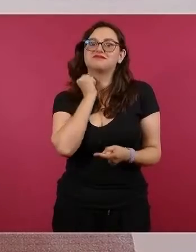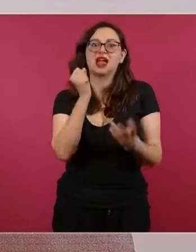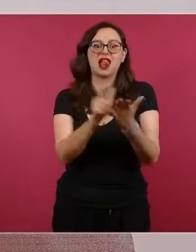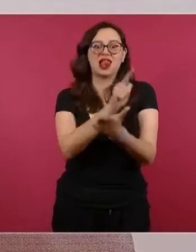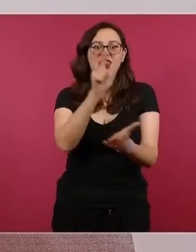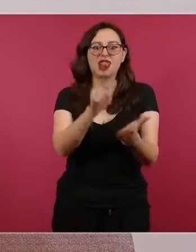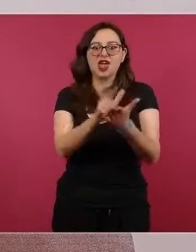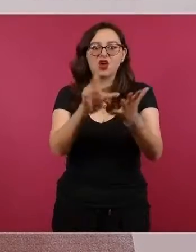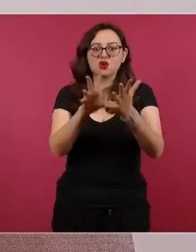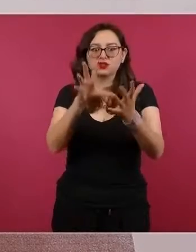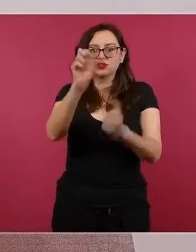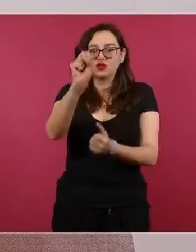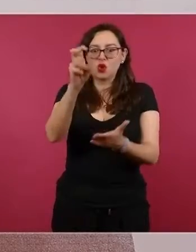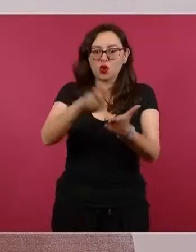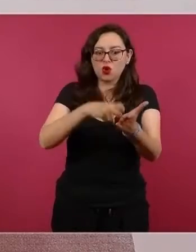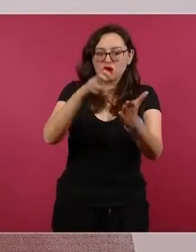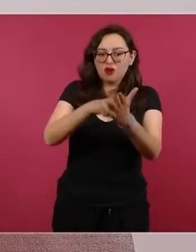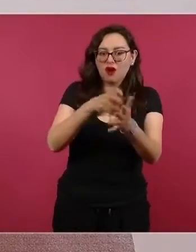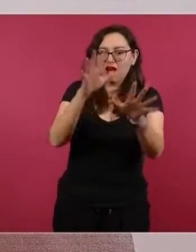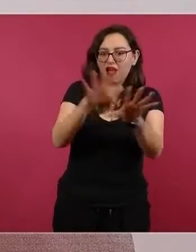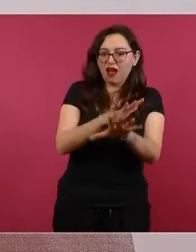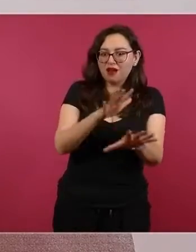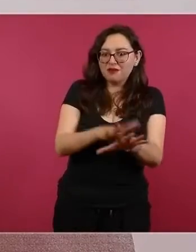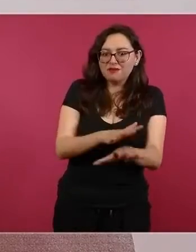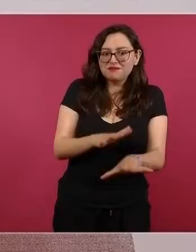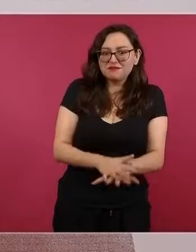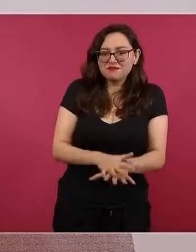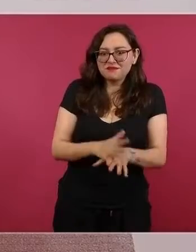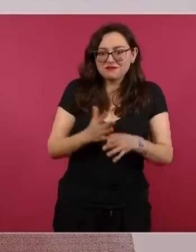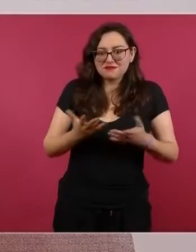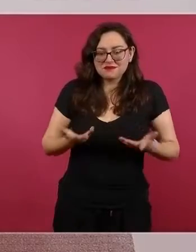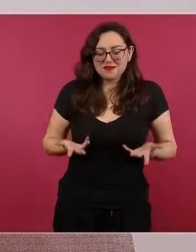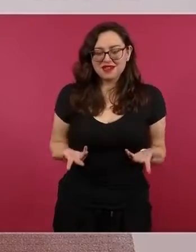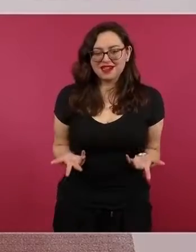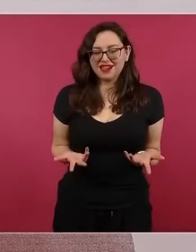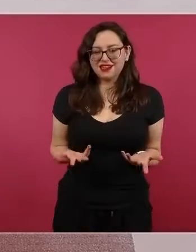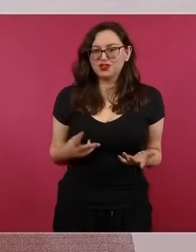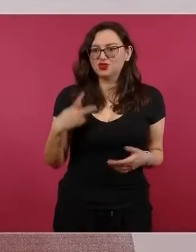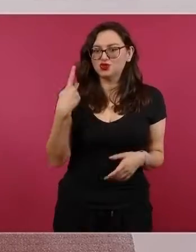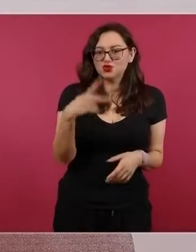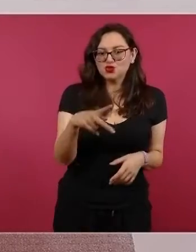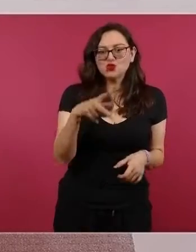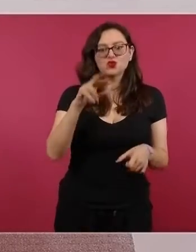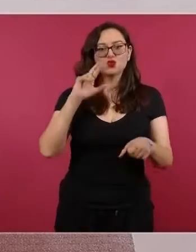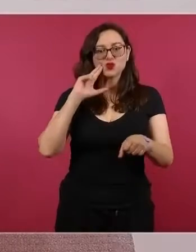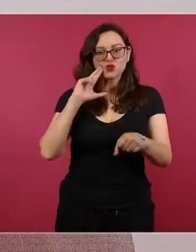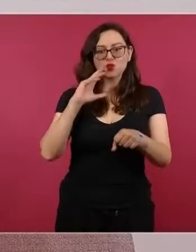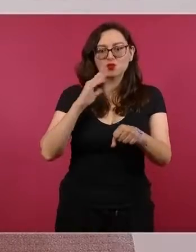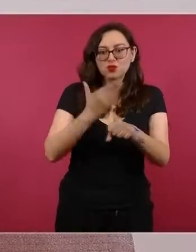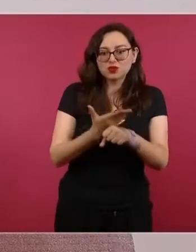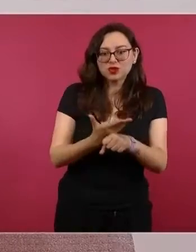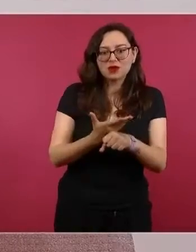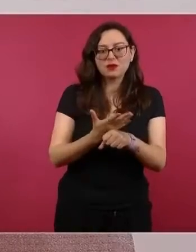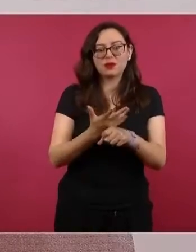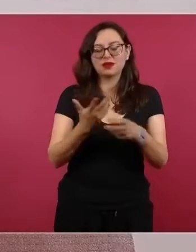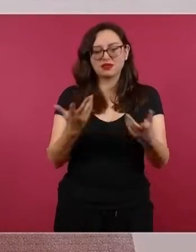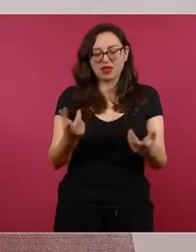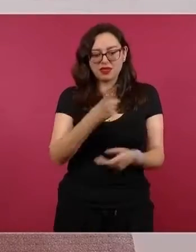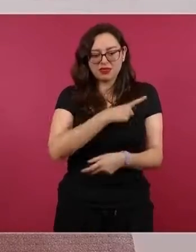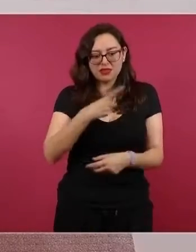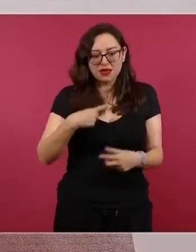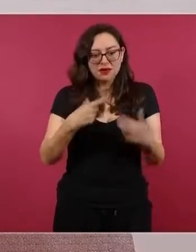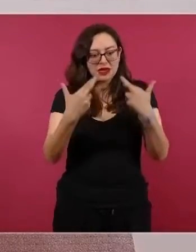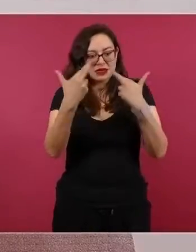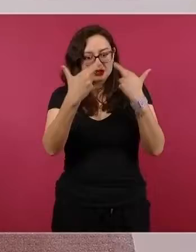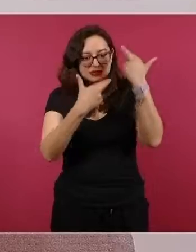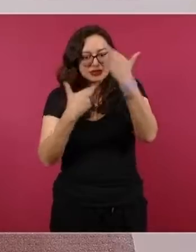normas, en el caso de las leyes y sobre todo en el caso de la Constitución, aún con mayor rigor, con 2/3 partes en